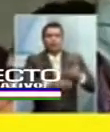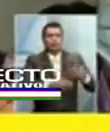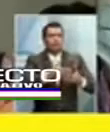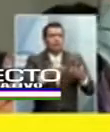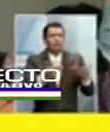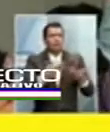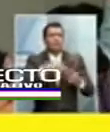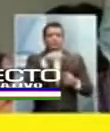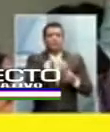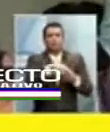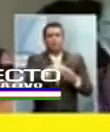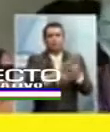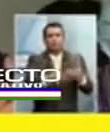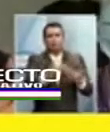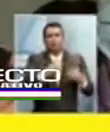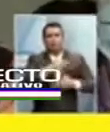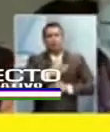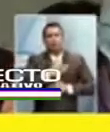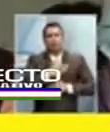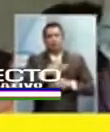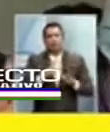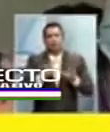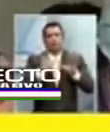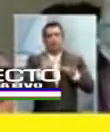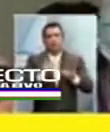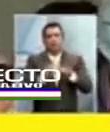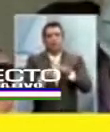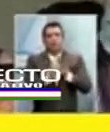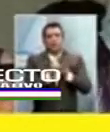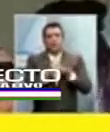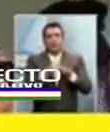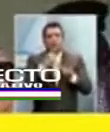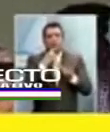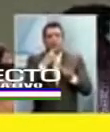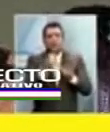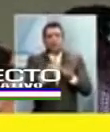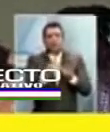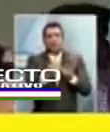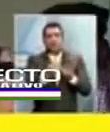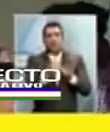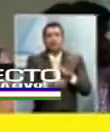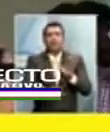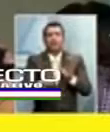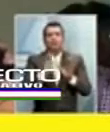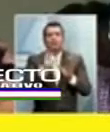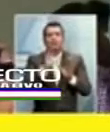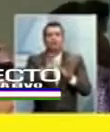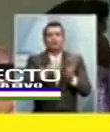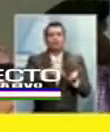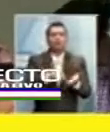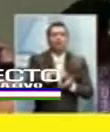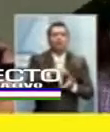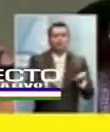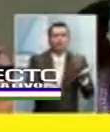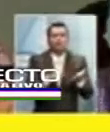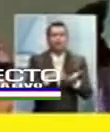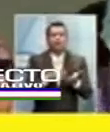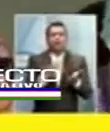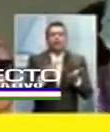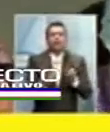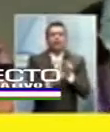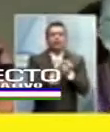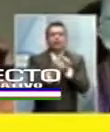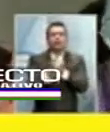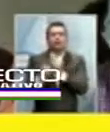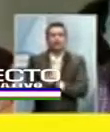cabildo, revocatoria del mandato, consulta popular, la ley solo aplica la recolección de la firma de